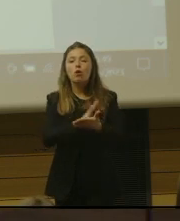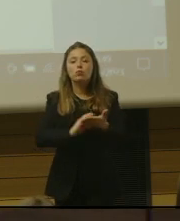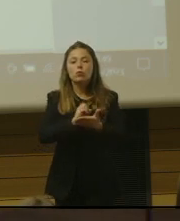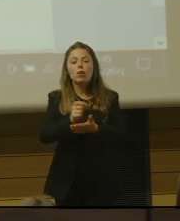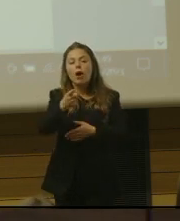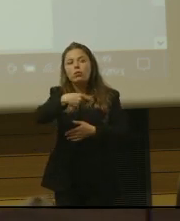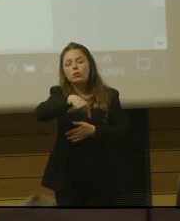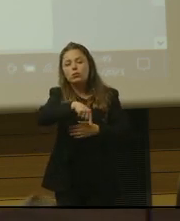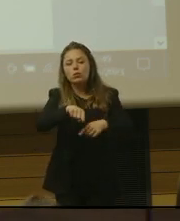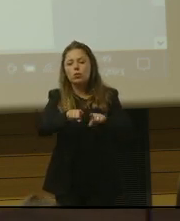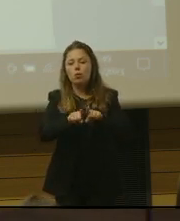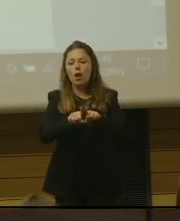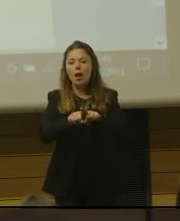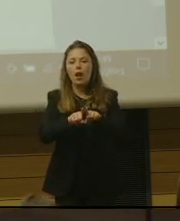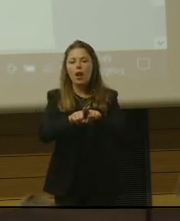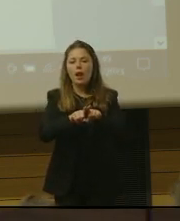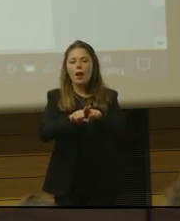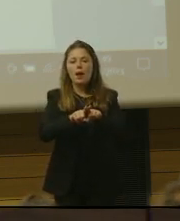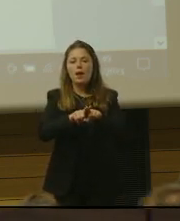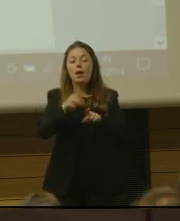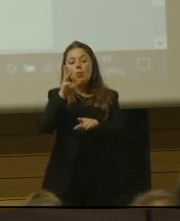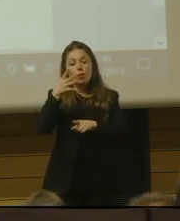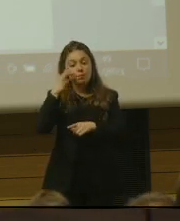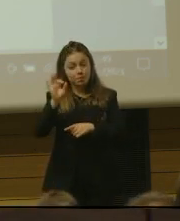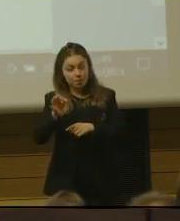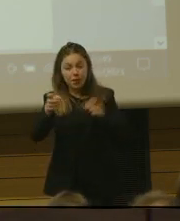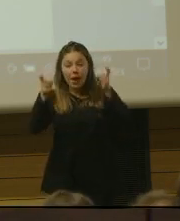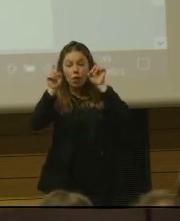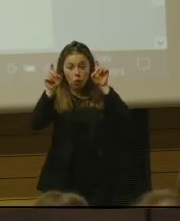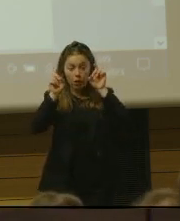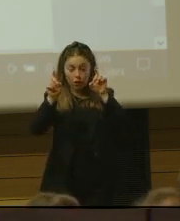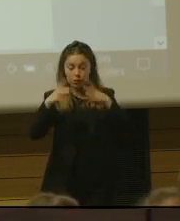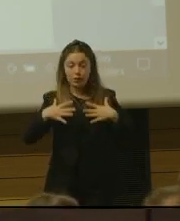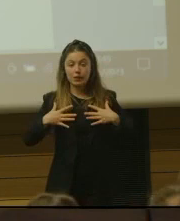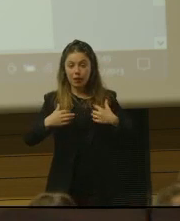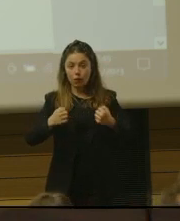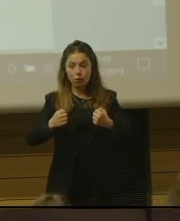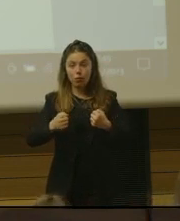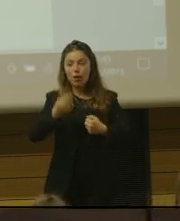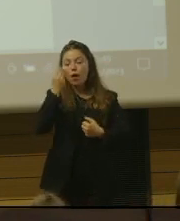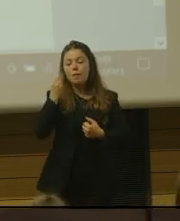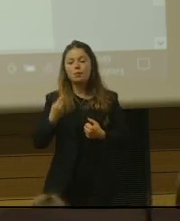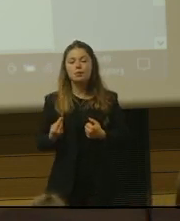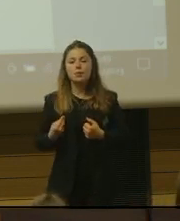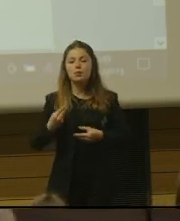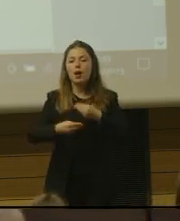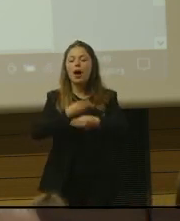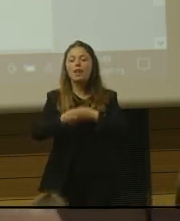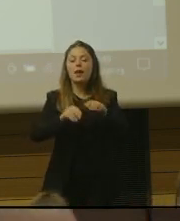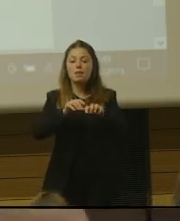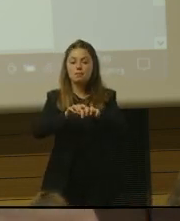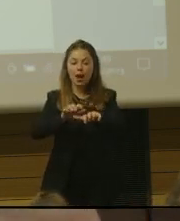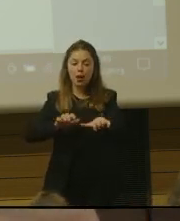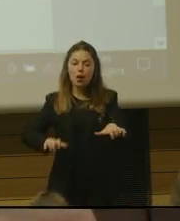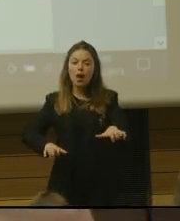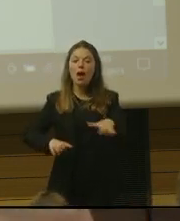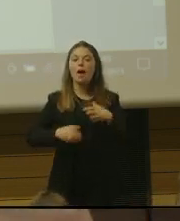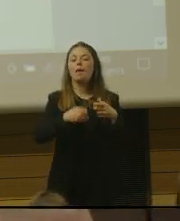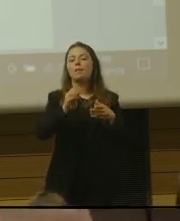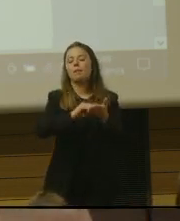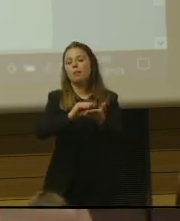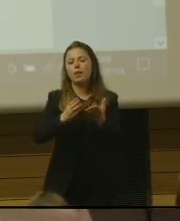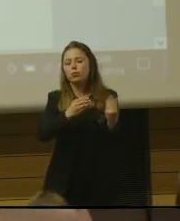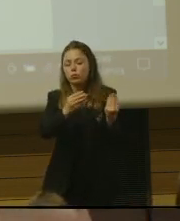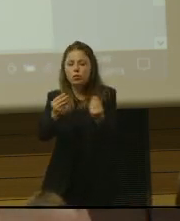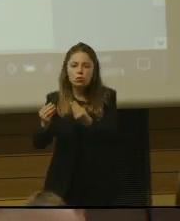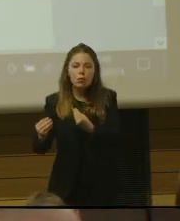a vosotros? Porque sí que es cierto que la educación para la salud, que es esto lo que hacemos la mayoría, muchísimas veces, nosotros